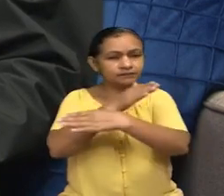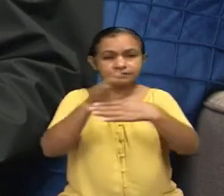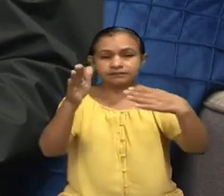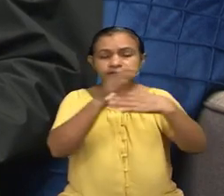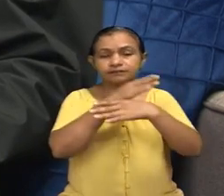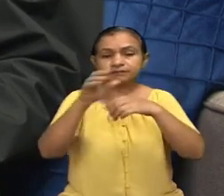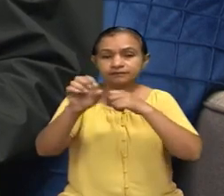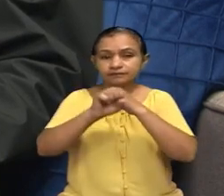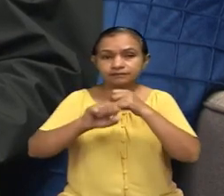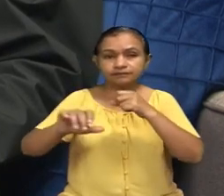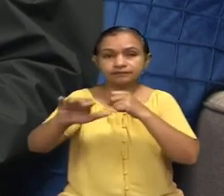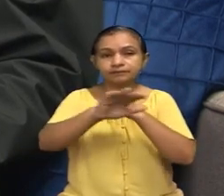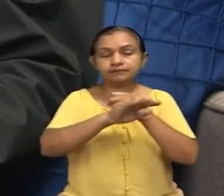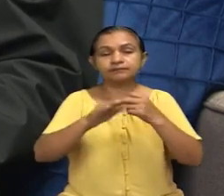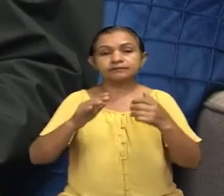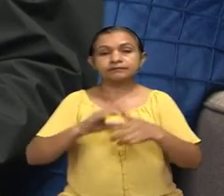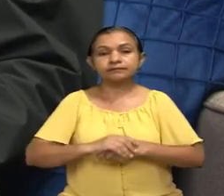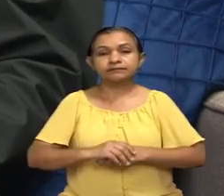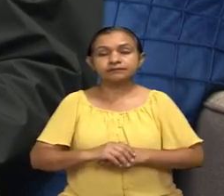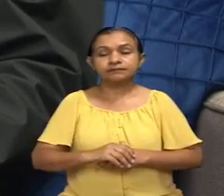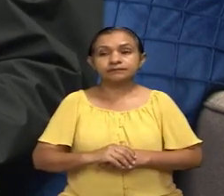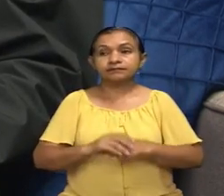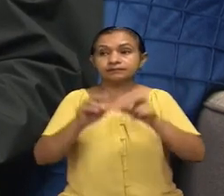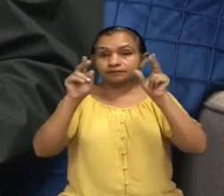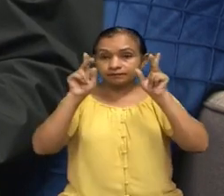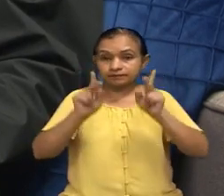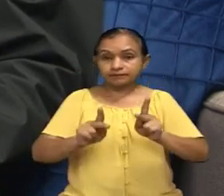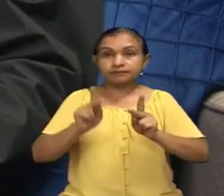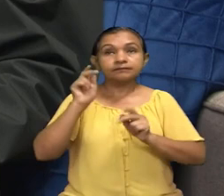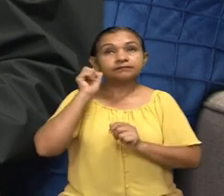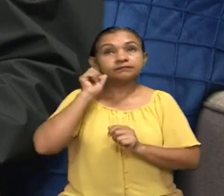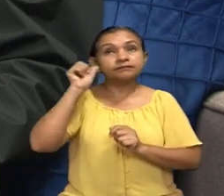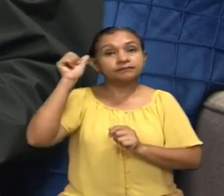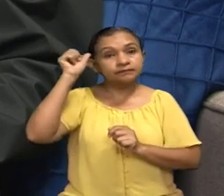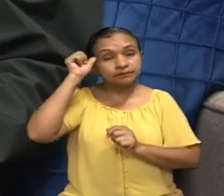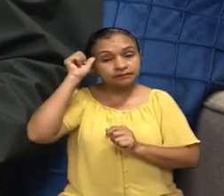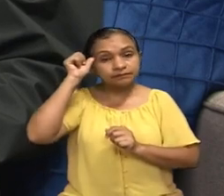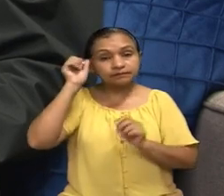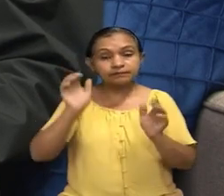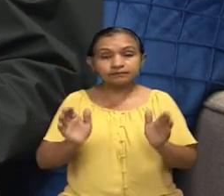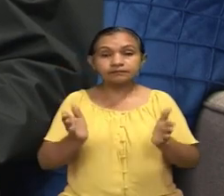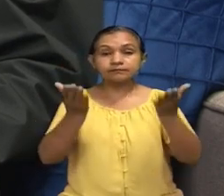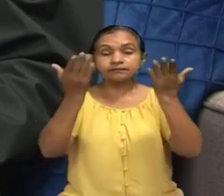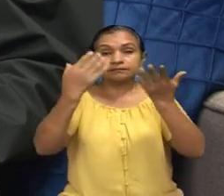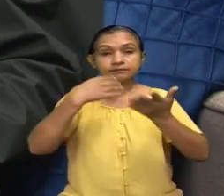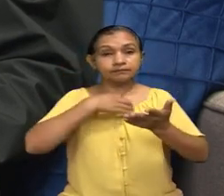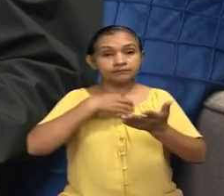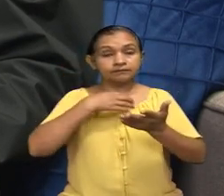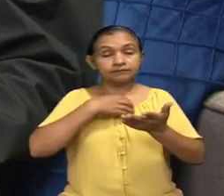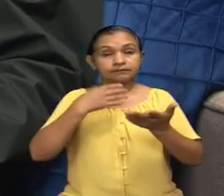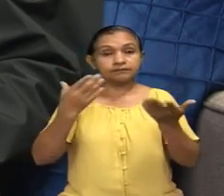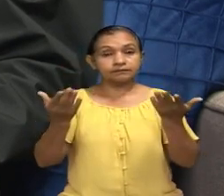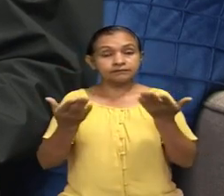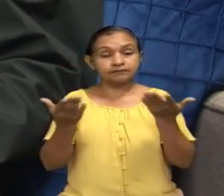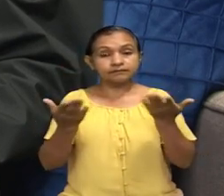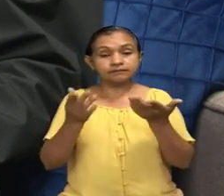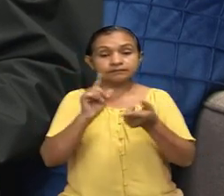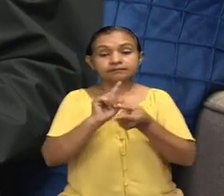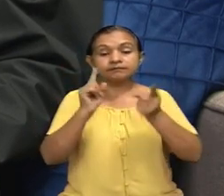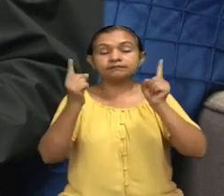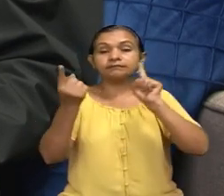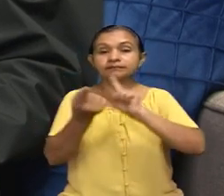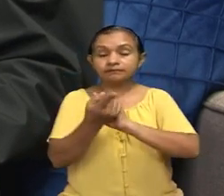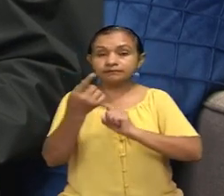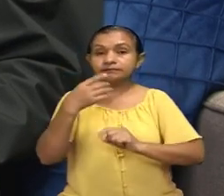la sociedad en general. Las personas adultas mayores como protagonistas de las